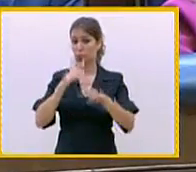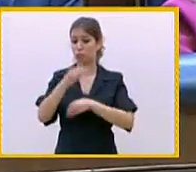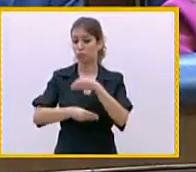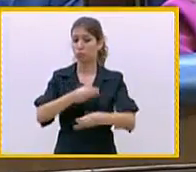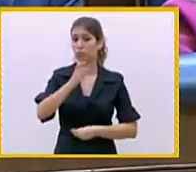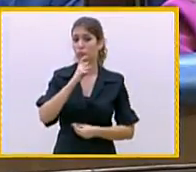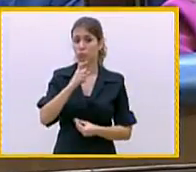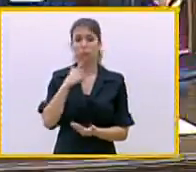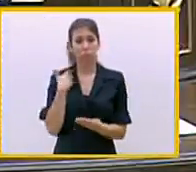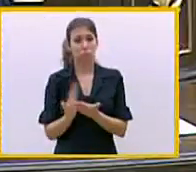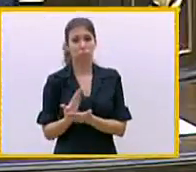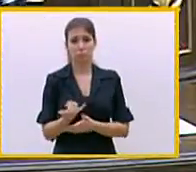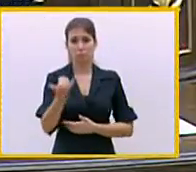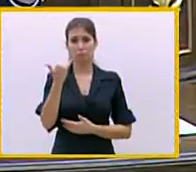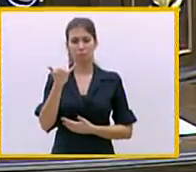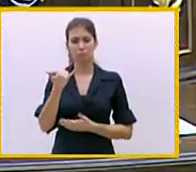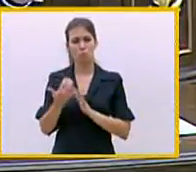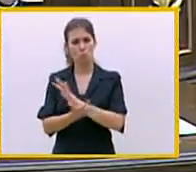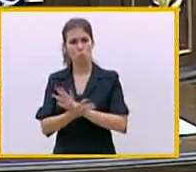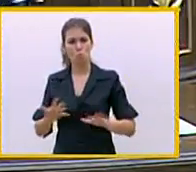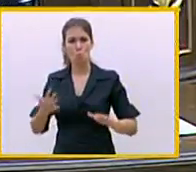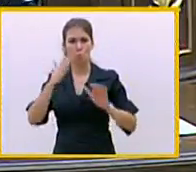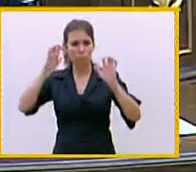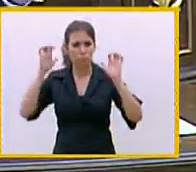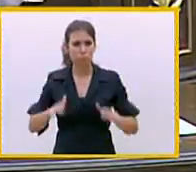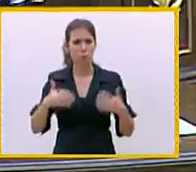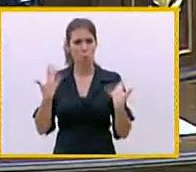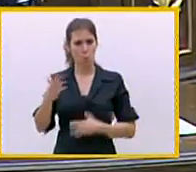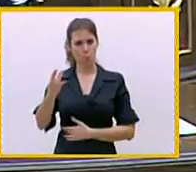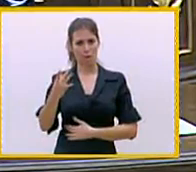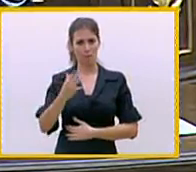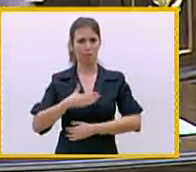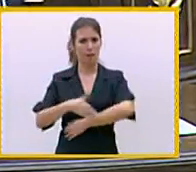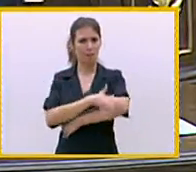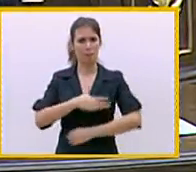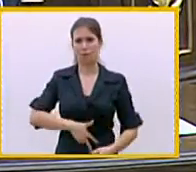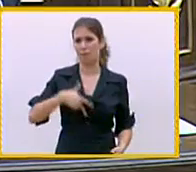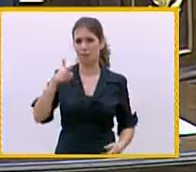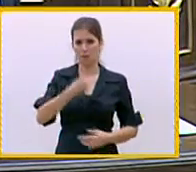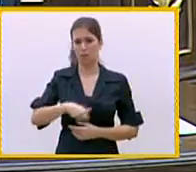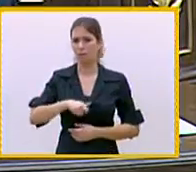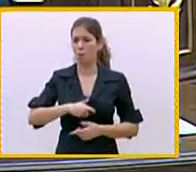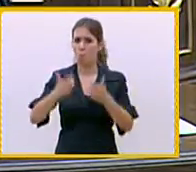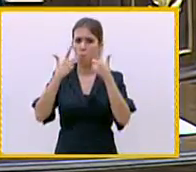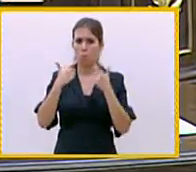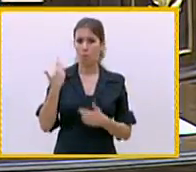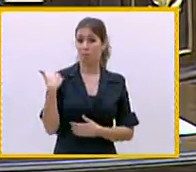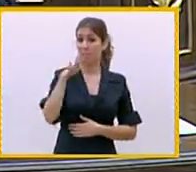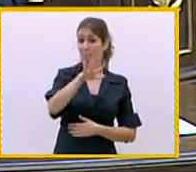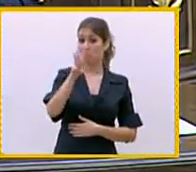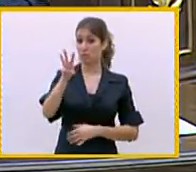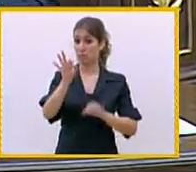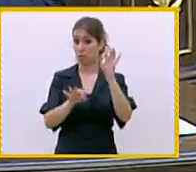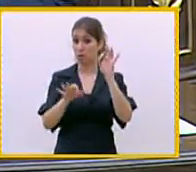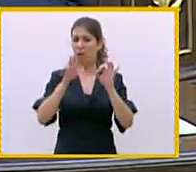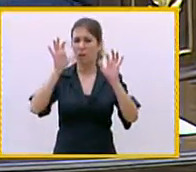disponibles señalan la rápida reducción del déficit de la Administración General del Estado, del 53% hasta